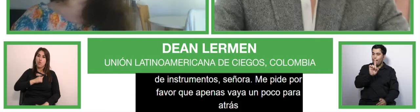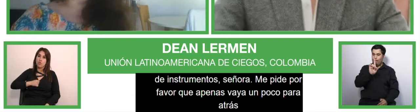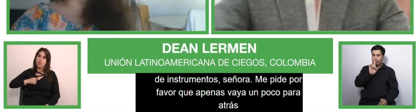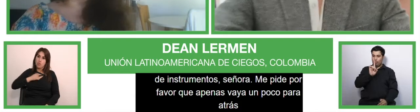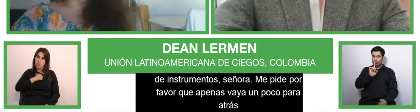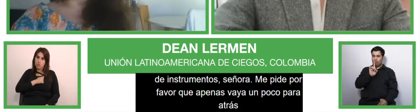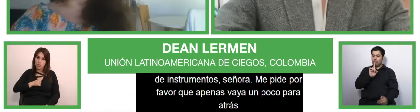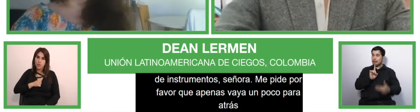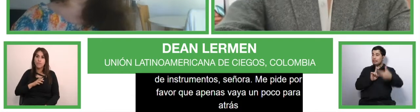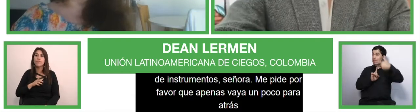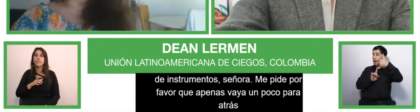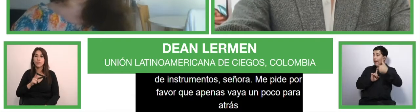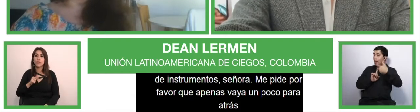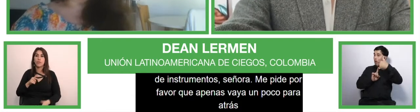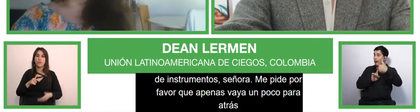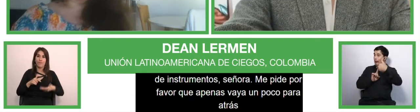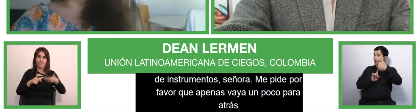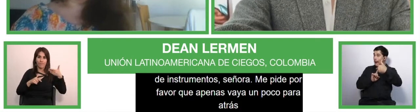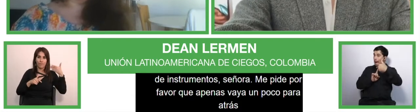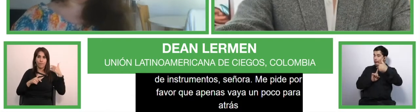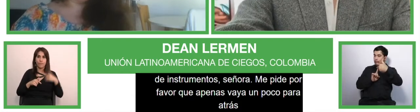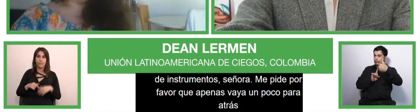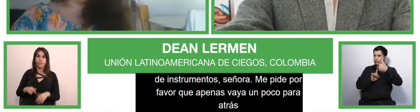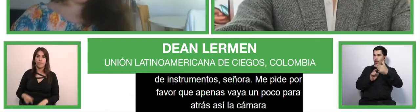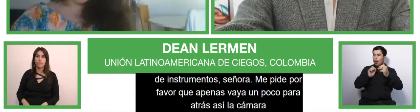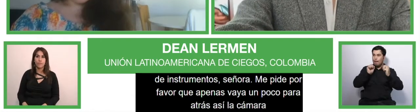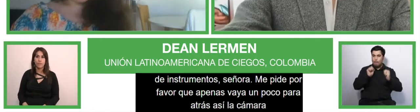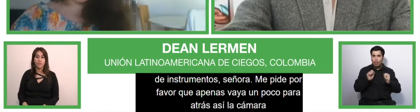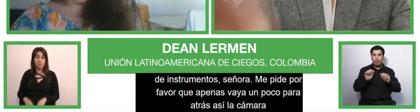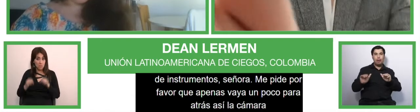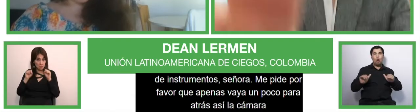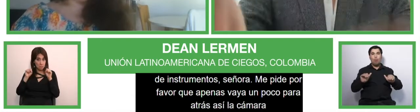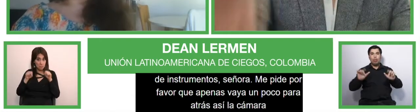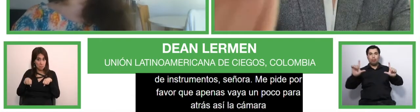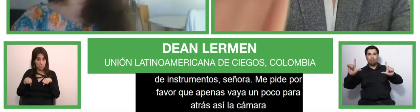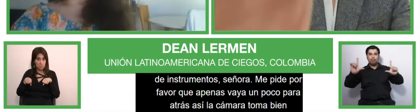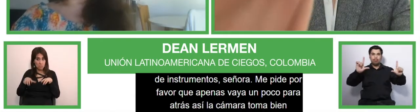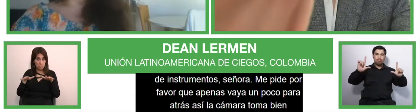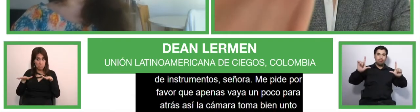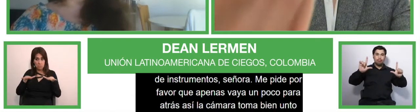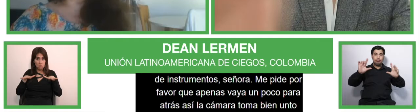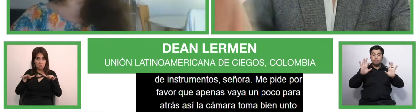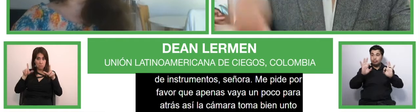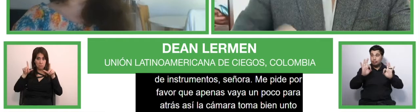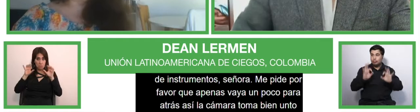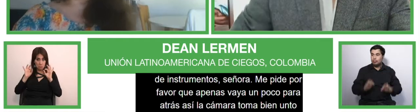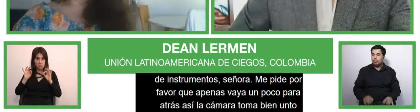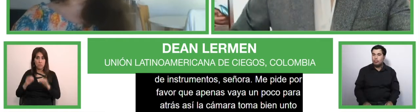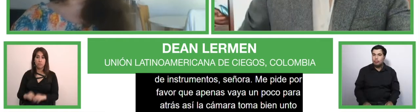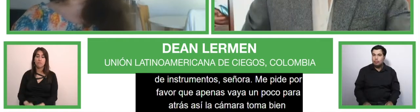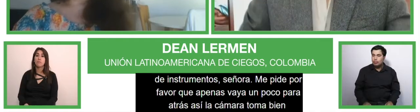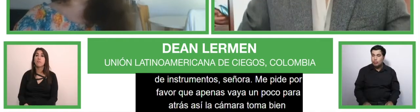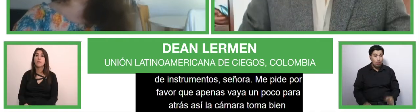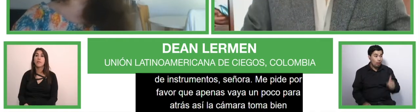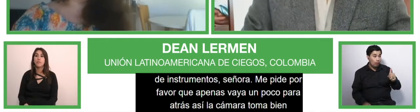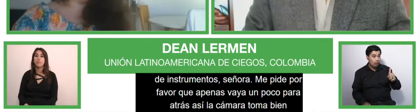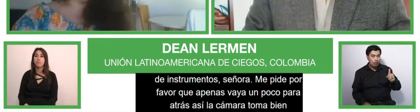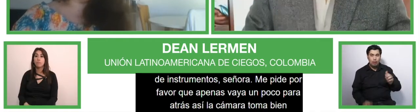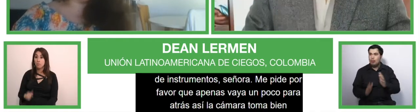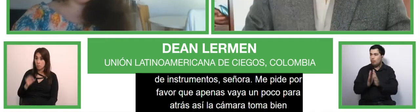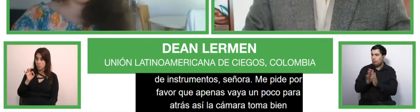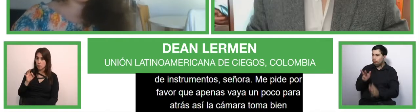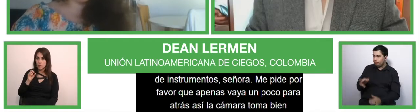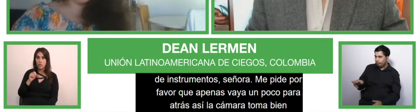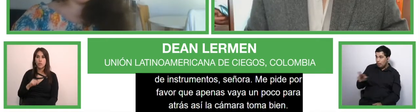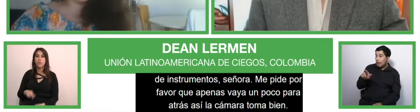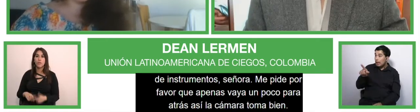te toma bien. ¿Ahí? Que vos vayas